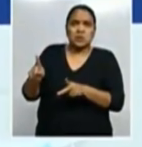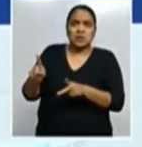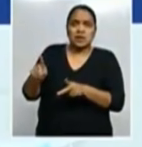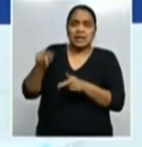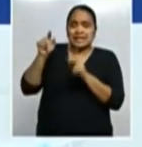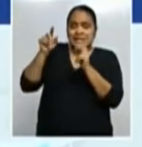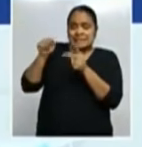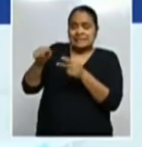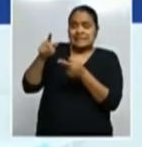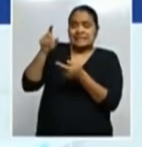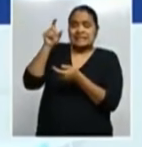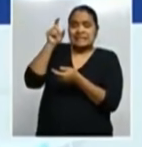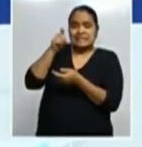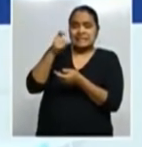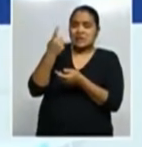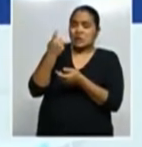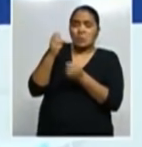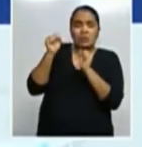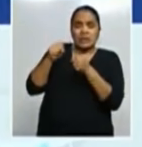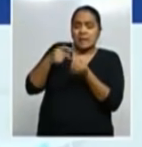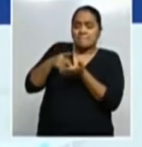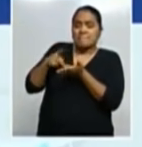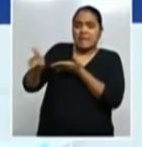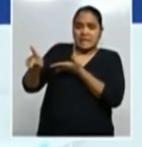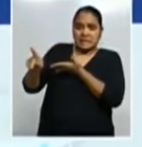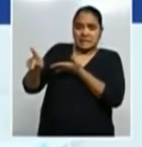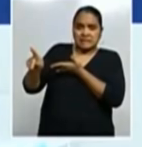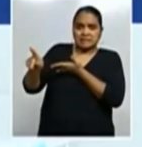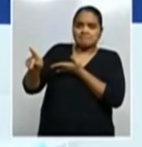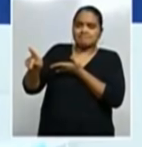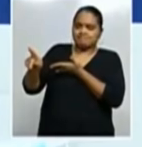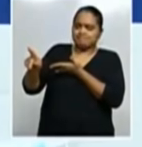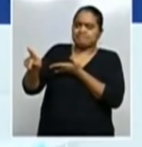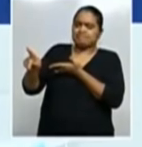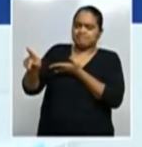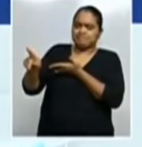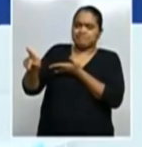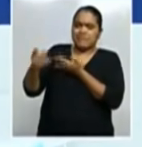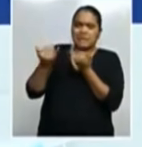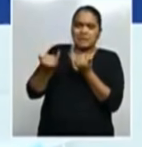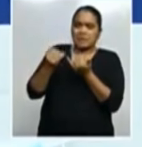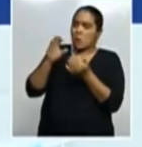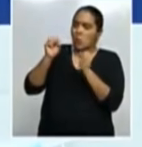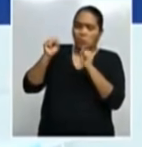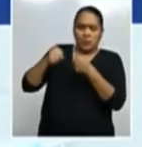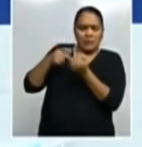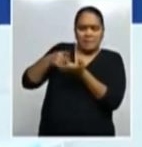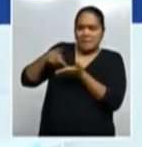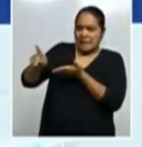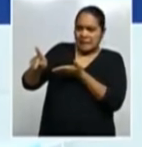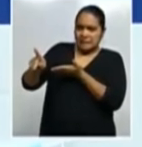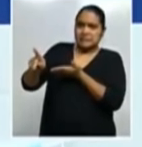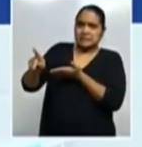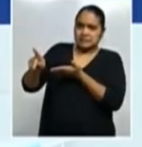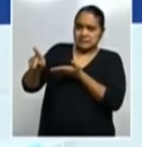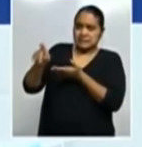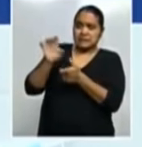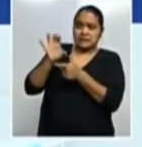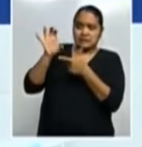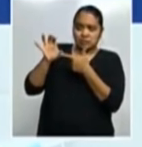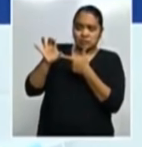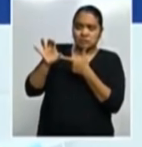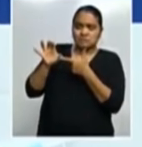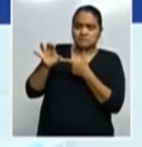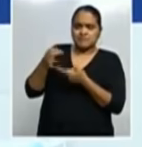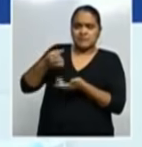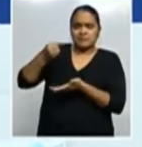deudores que no le podían hacer frente a sus obligaciones en el momento en el que